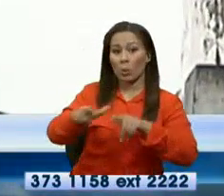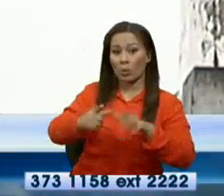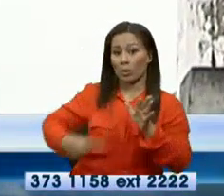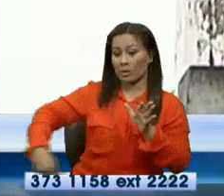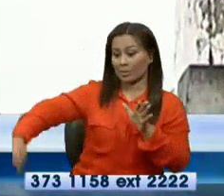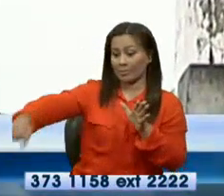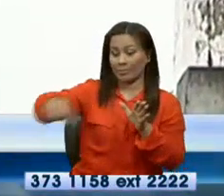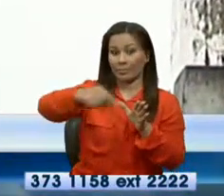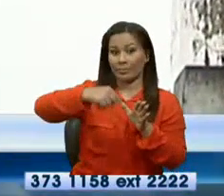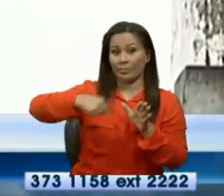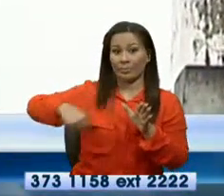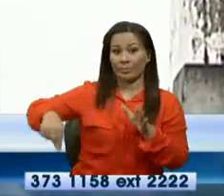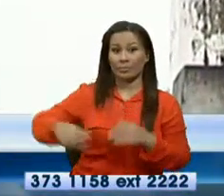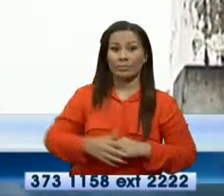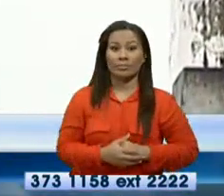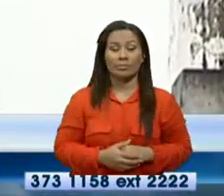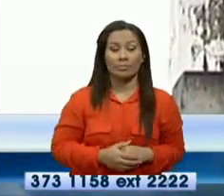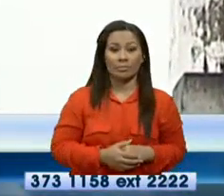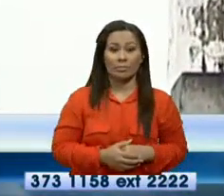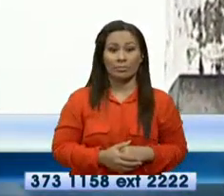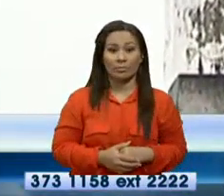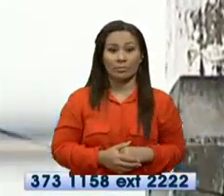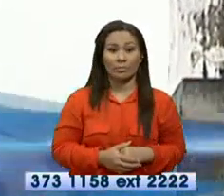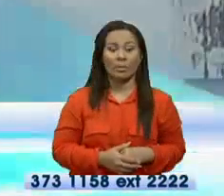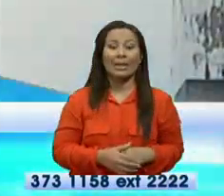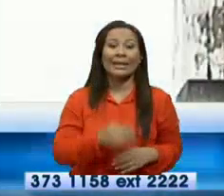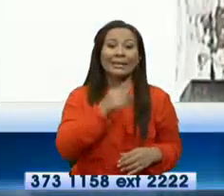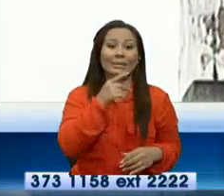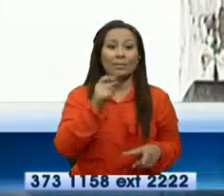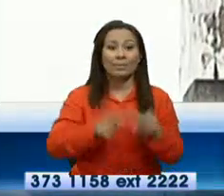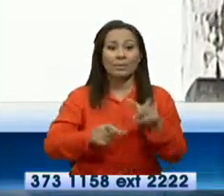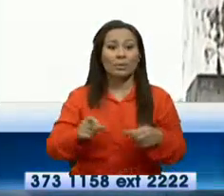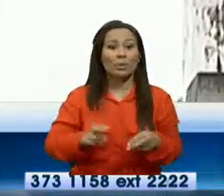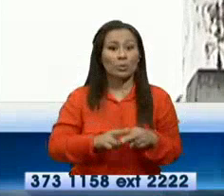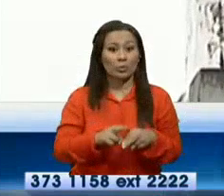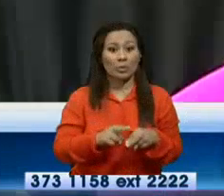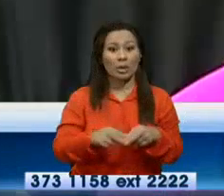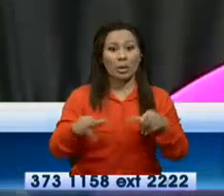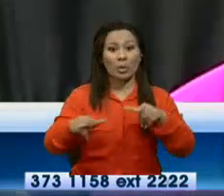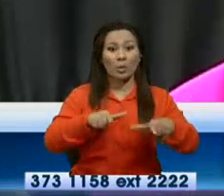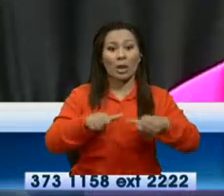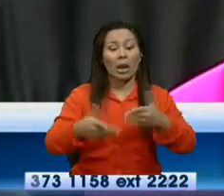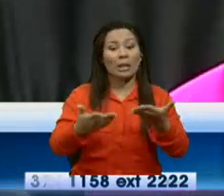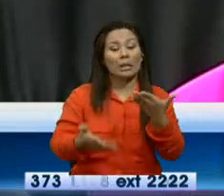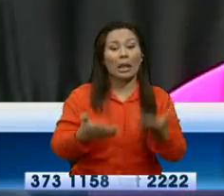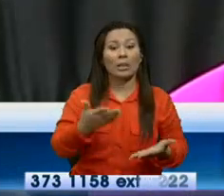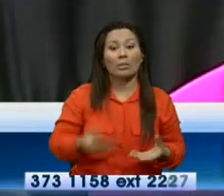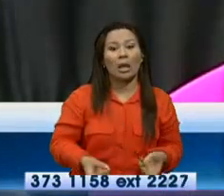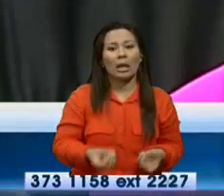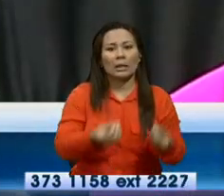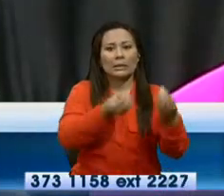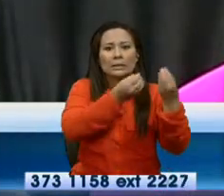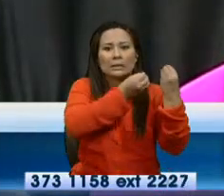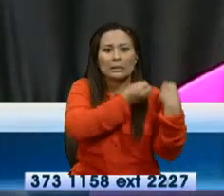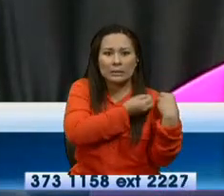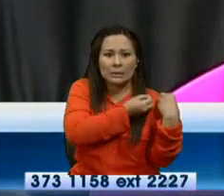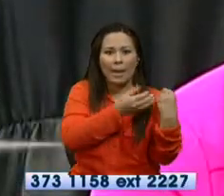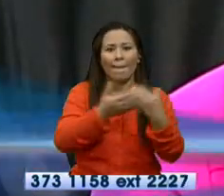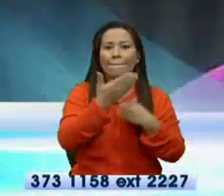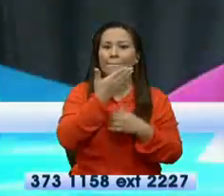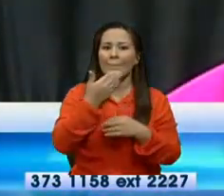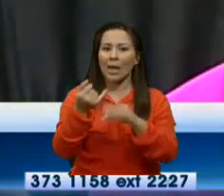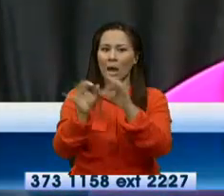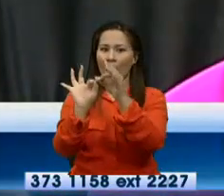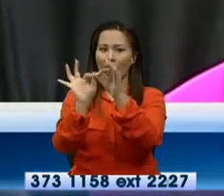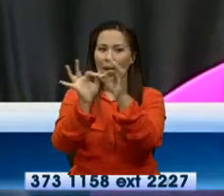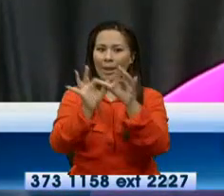deberse a un crecimiento del consumo en el área que nos podría obligar a hacer un mejoramiento de la estación de bombeo